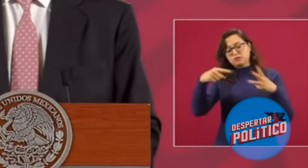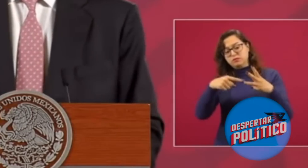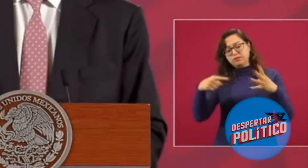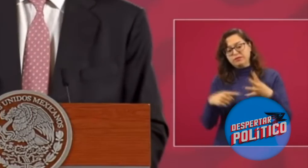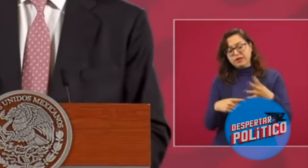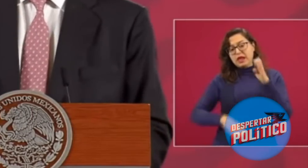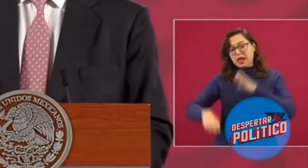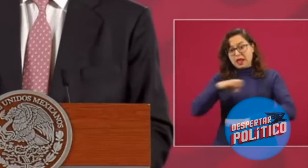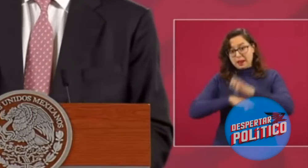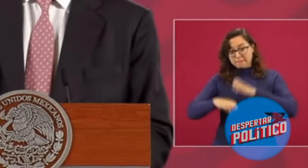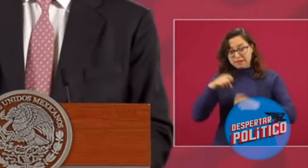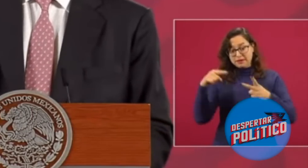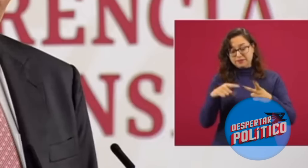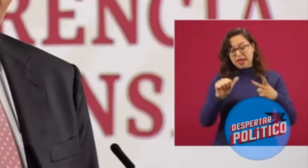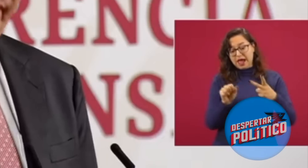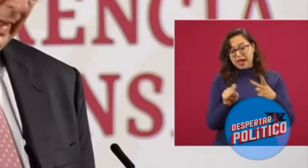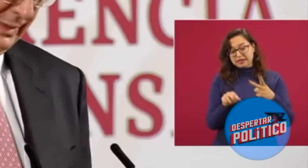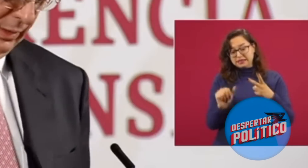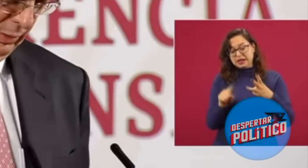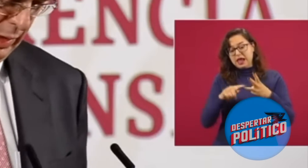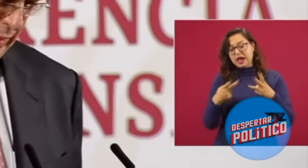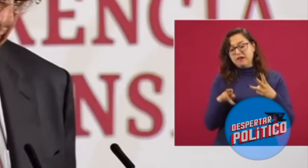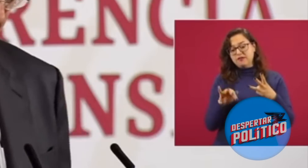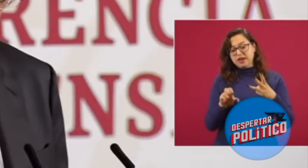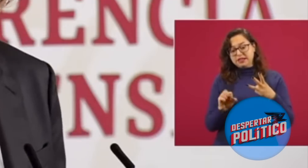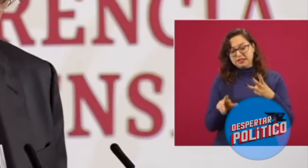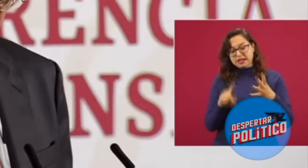referir, AstraZeneca, Pfizer y CanSino,